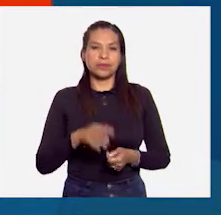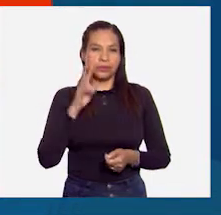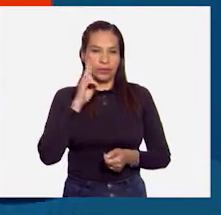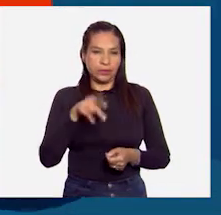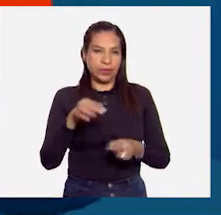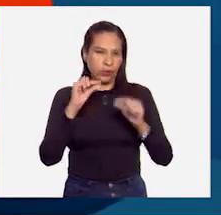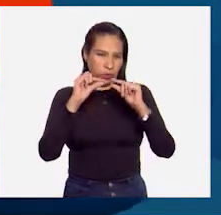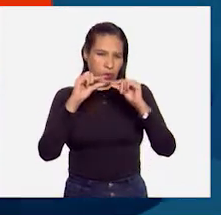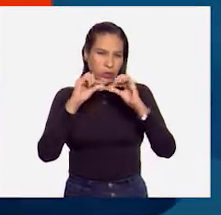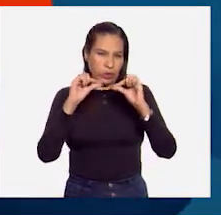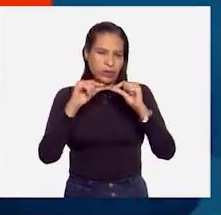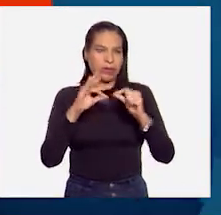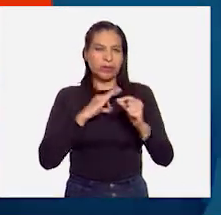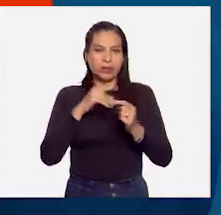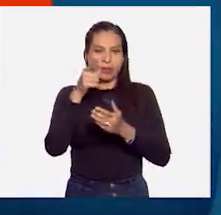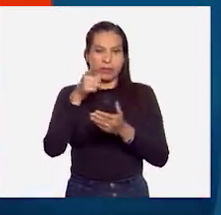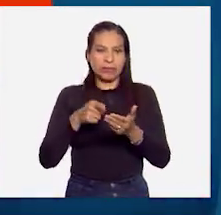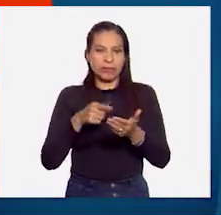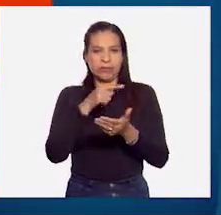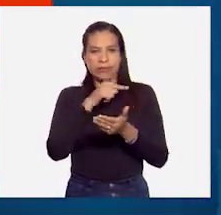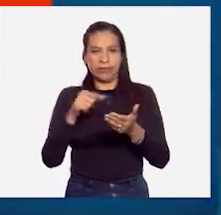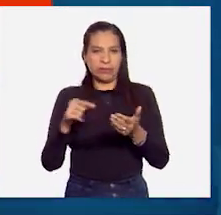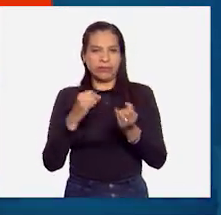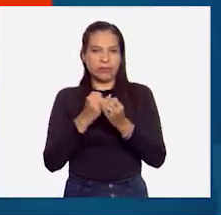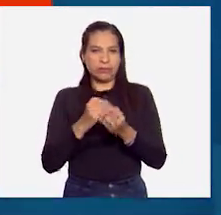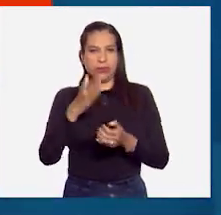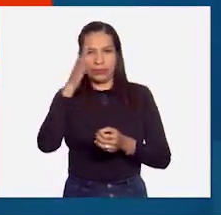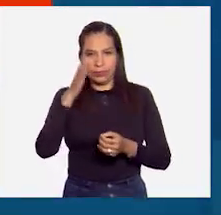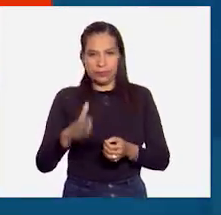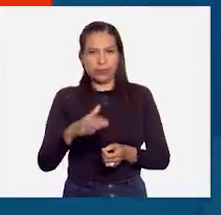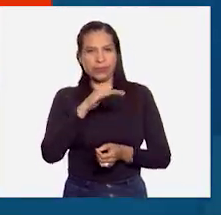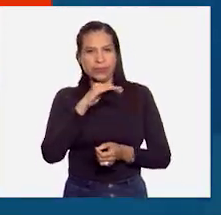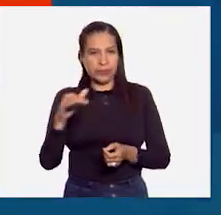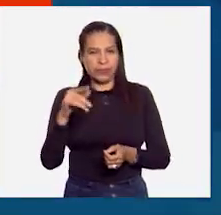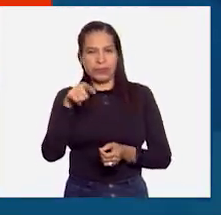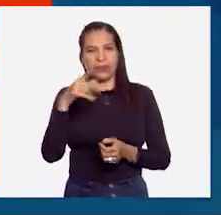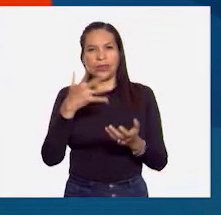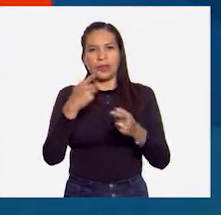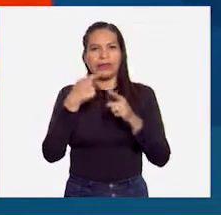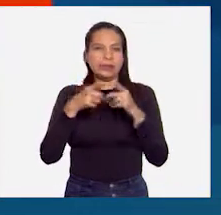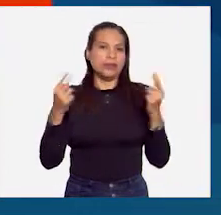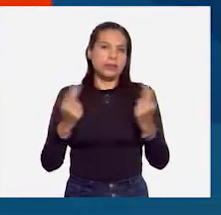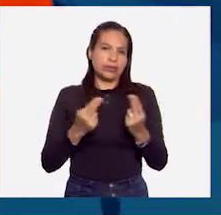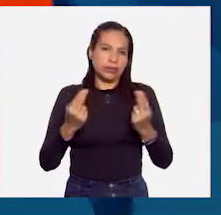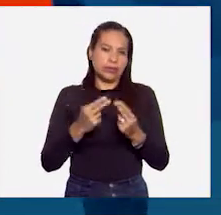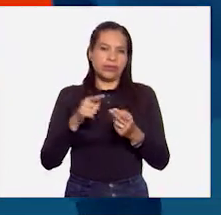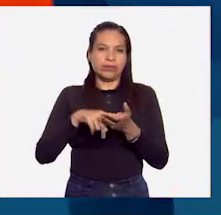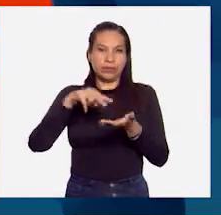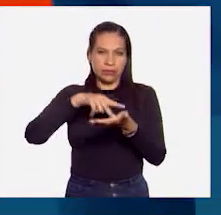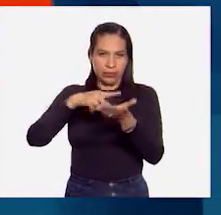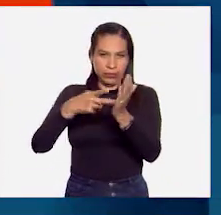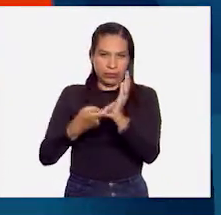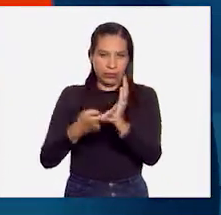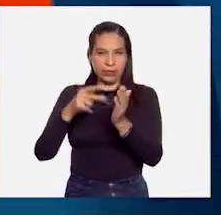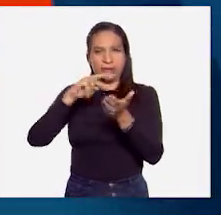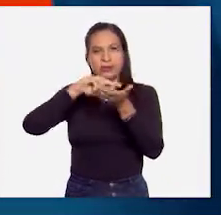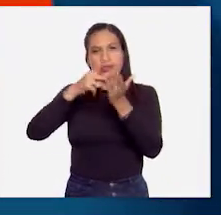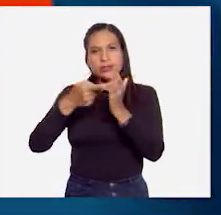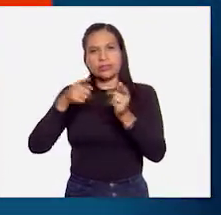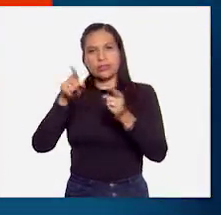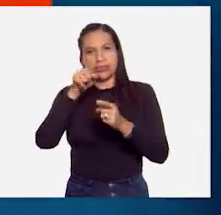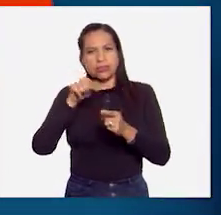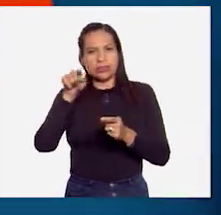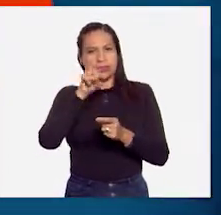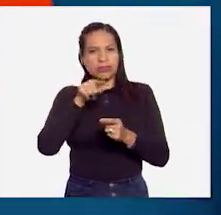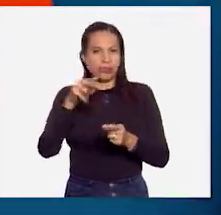preferentemente gruesa. Podemos trazar líneas horizontal y vertical para hacer unos trazos necesarios con el compás, unos círculos, los